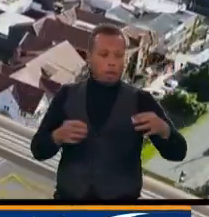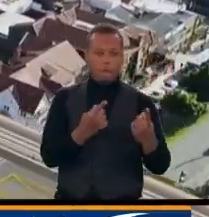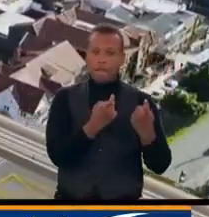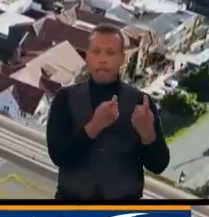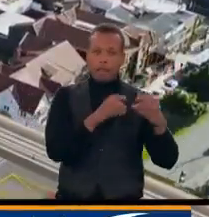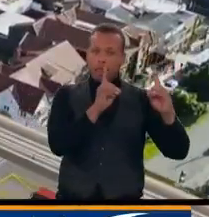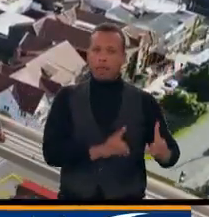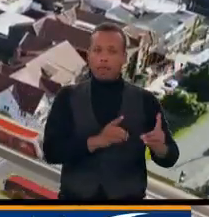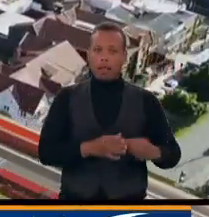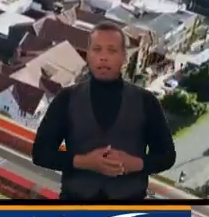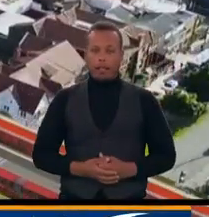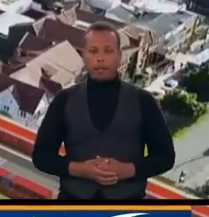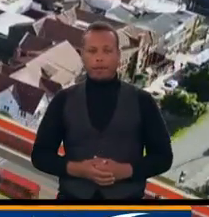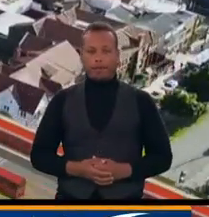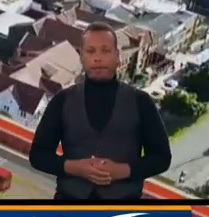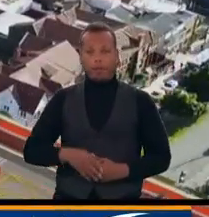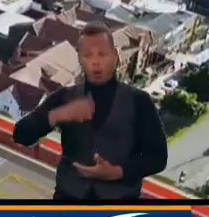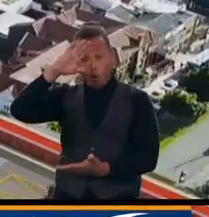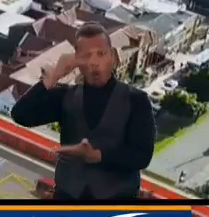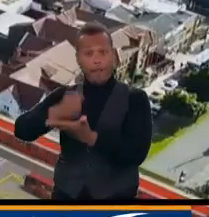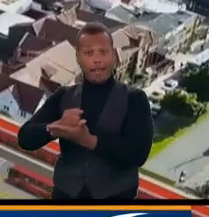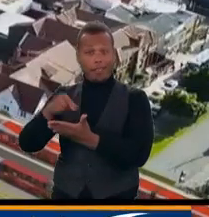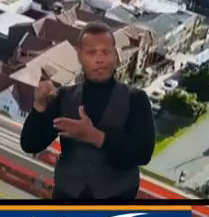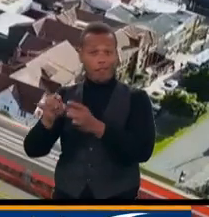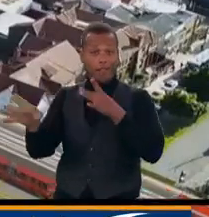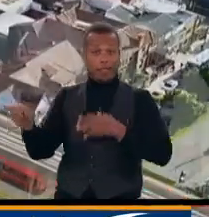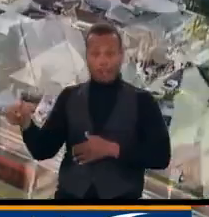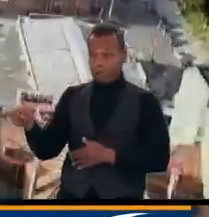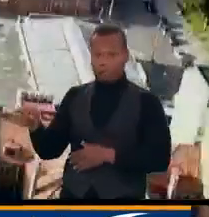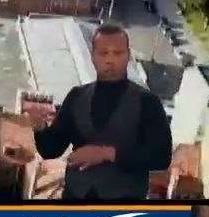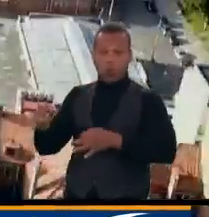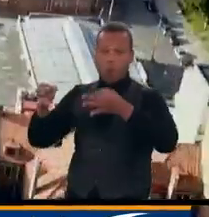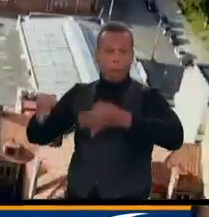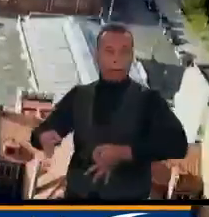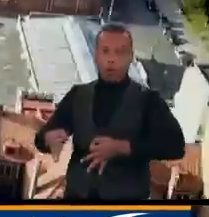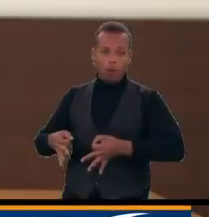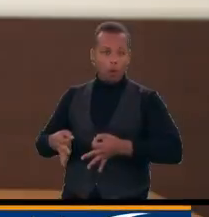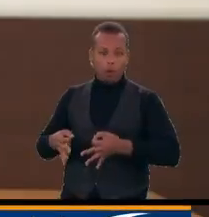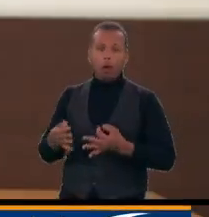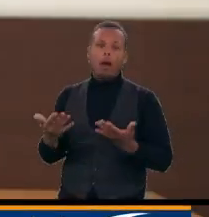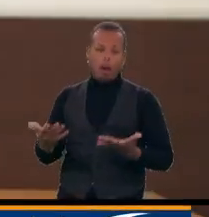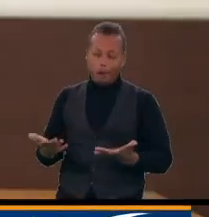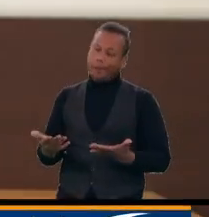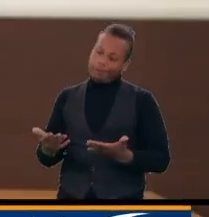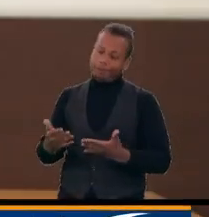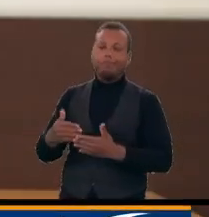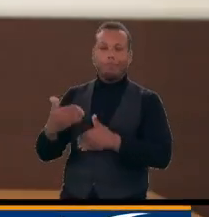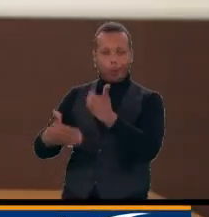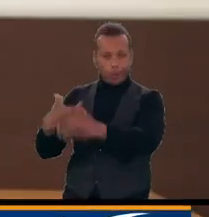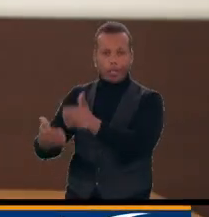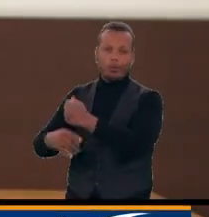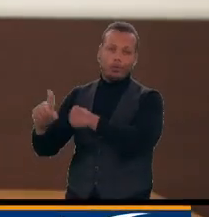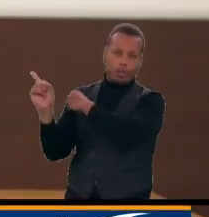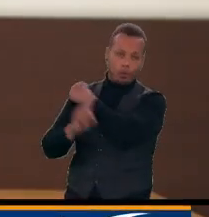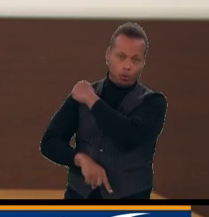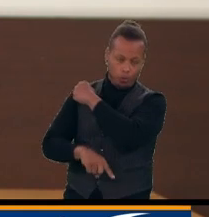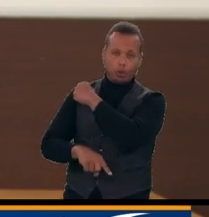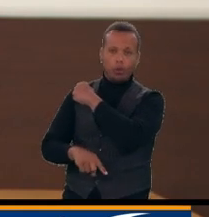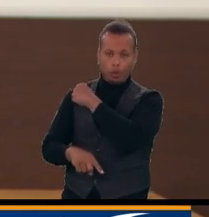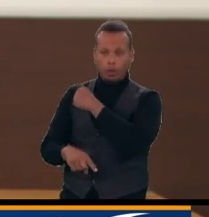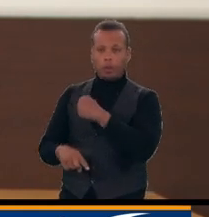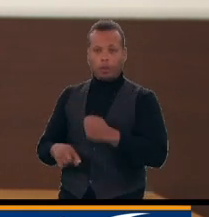definidos. Esa obligación no la cumplió el concesionario, de tal manera que se inició un proceso sancionatorio que culminó